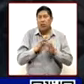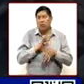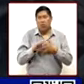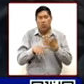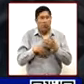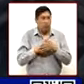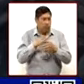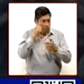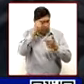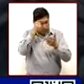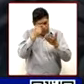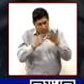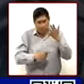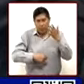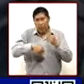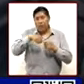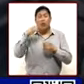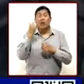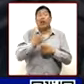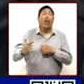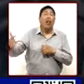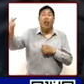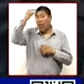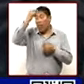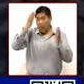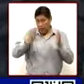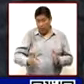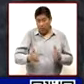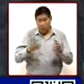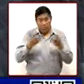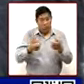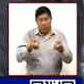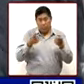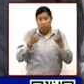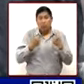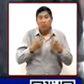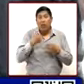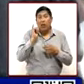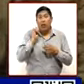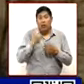los puntos que los hermanos salteños vinieron el día de hoy.